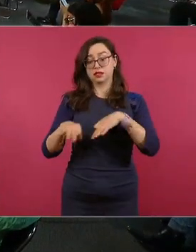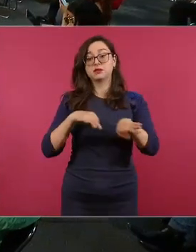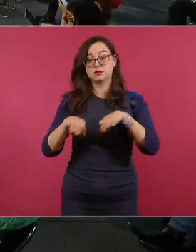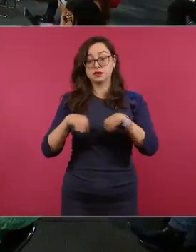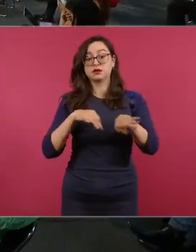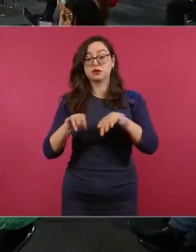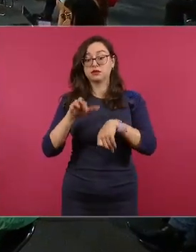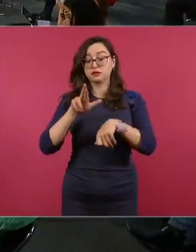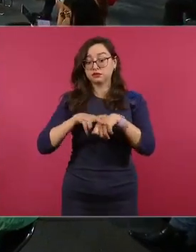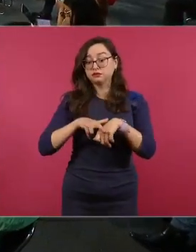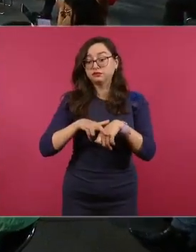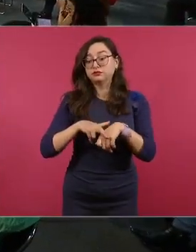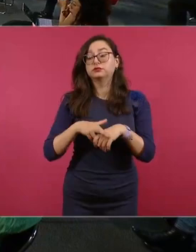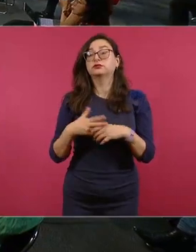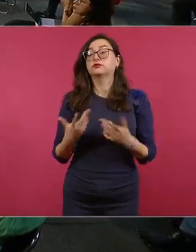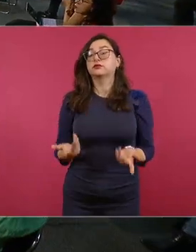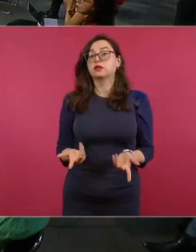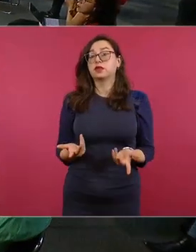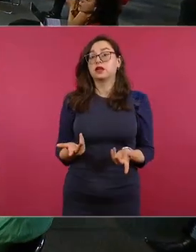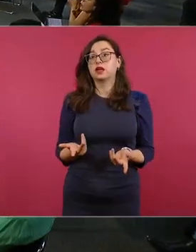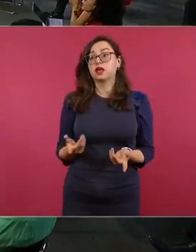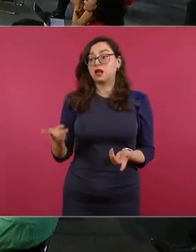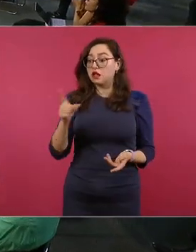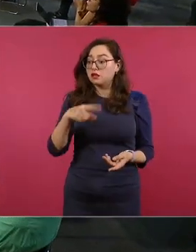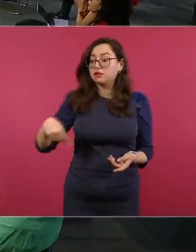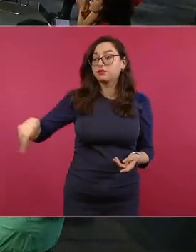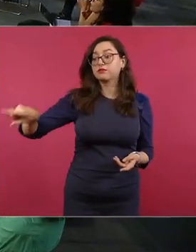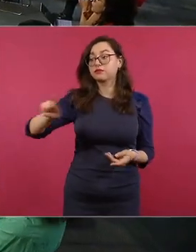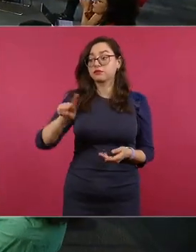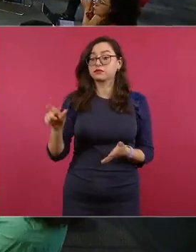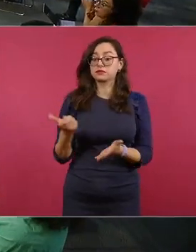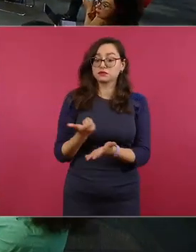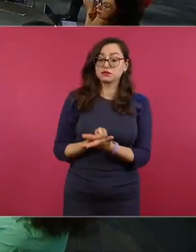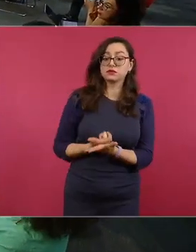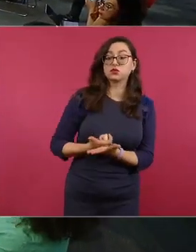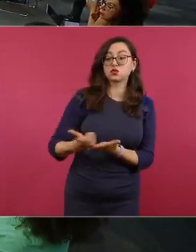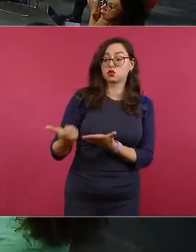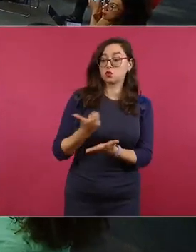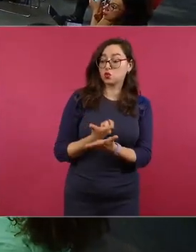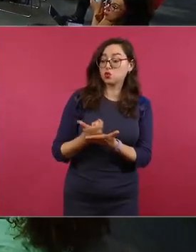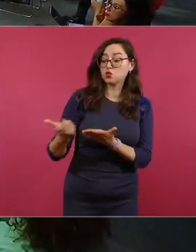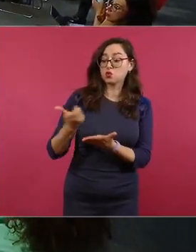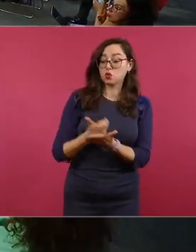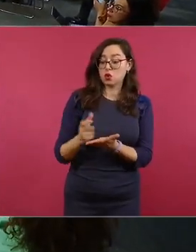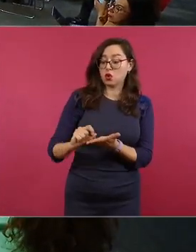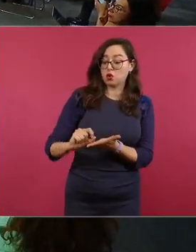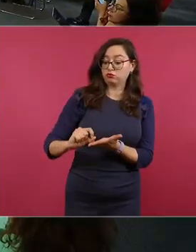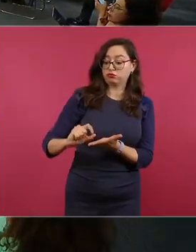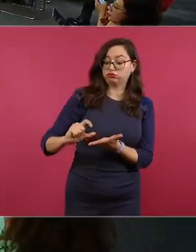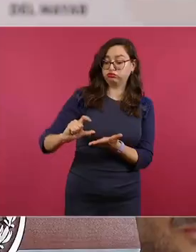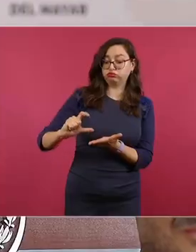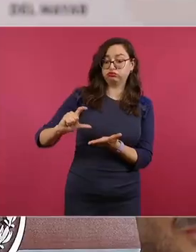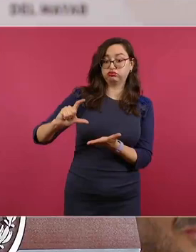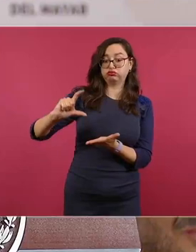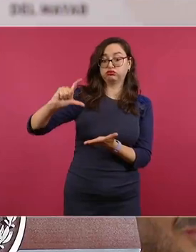ha aumentado, como no sucedía en décadas, el salario